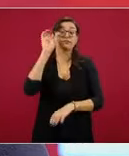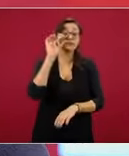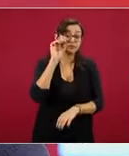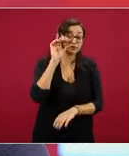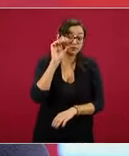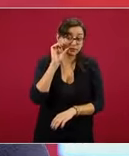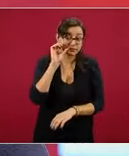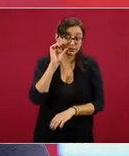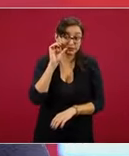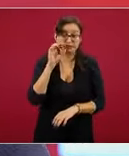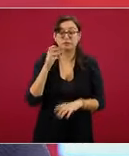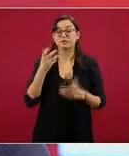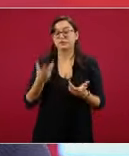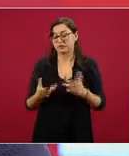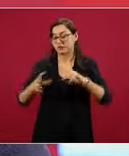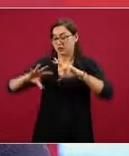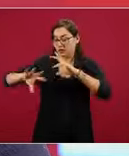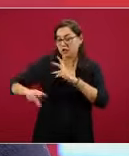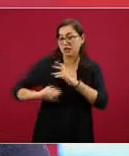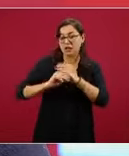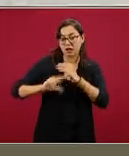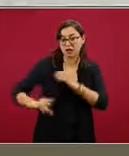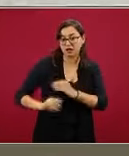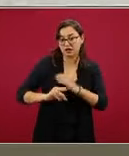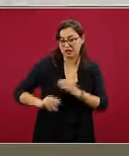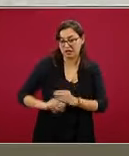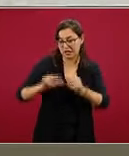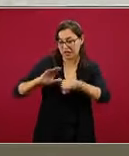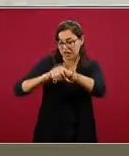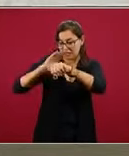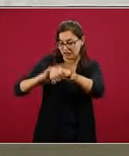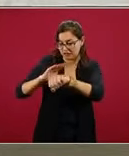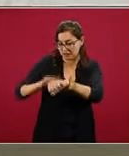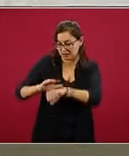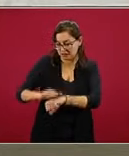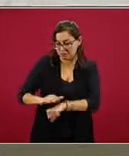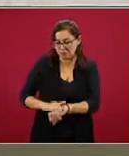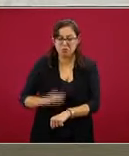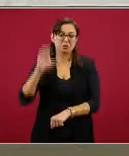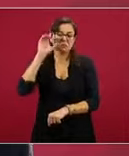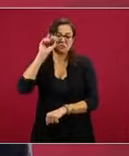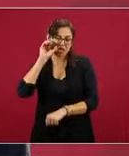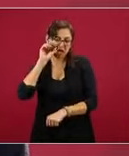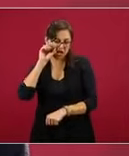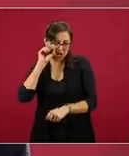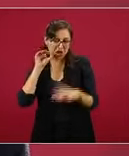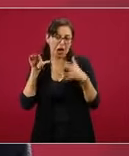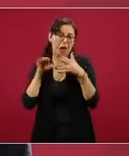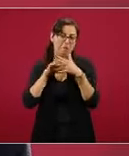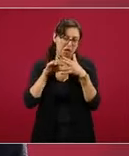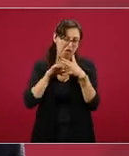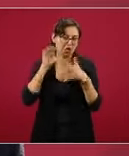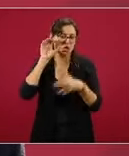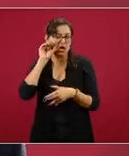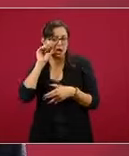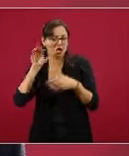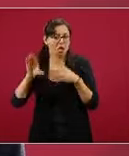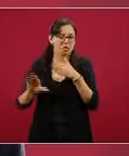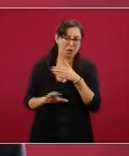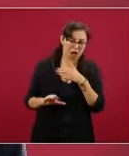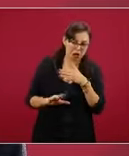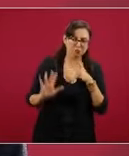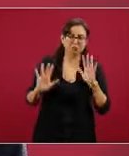un indicador, una suma, una ponderación de indicadores que los ha mantenido en un naranja medio, pues bueno, hay que seguir aplicando